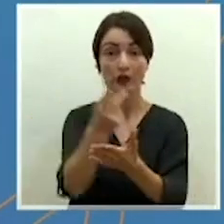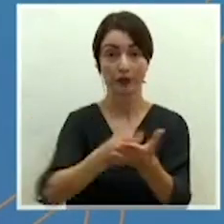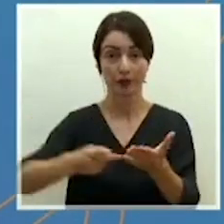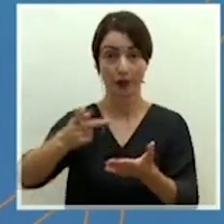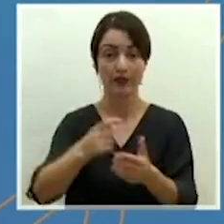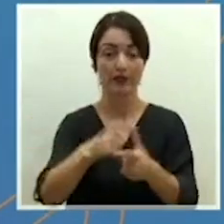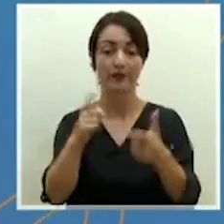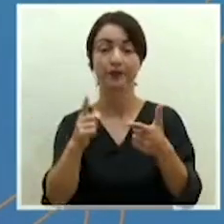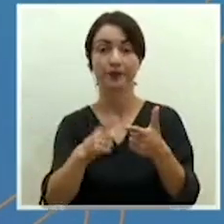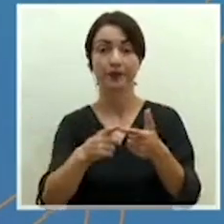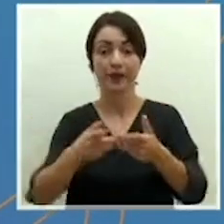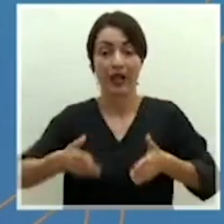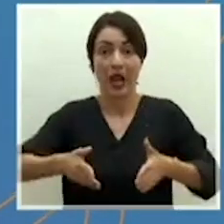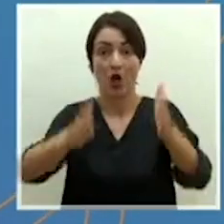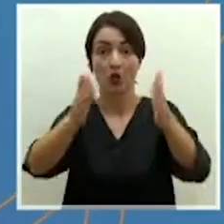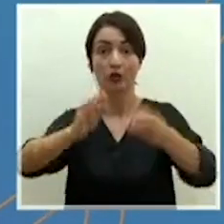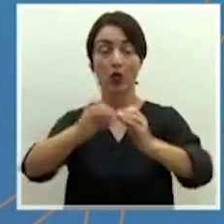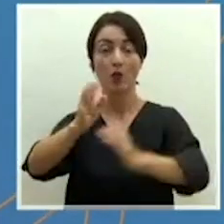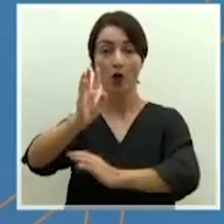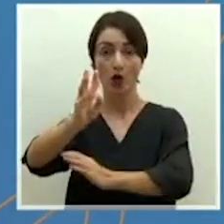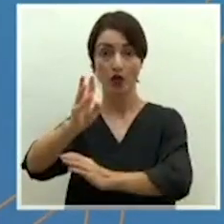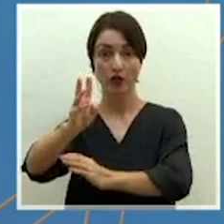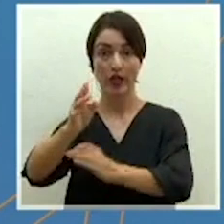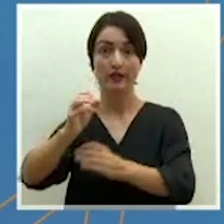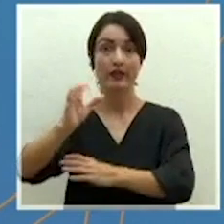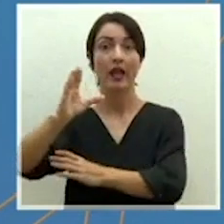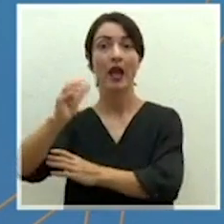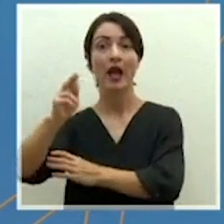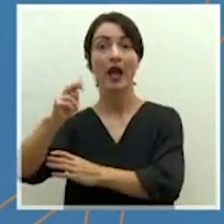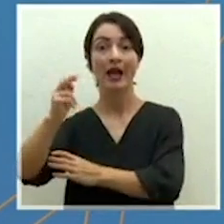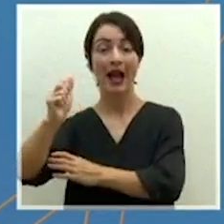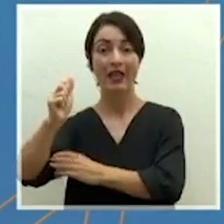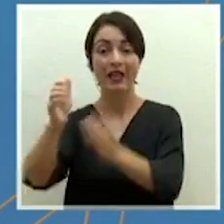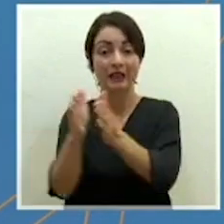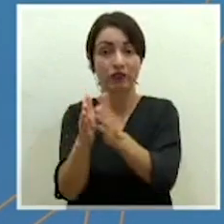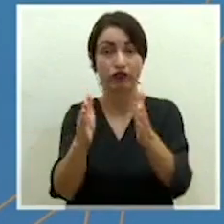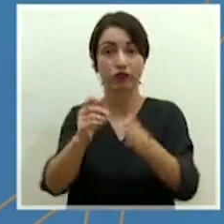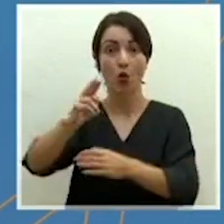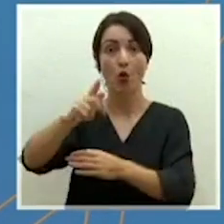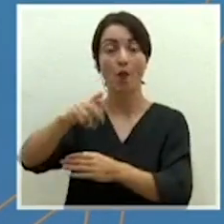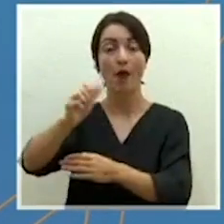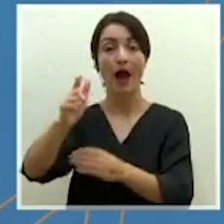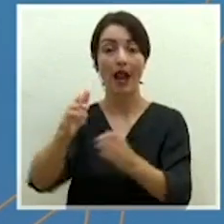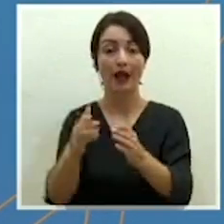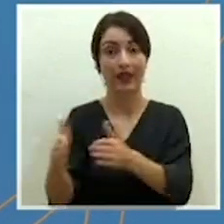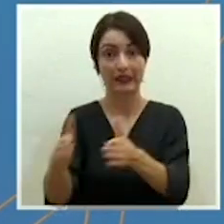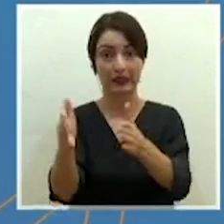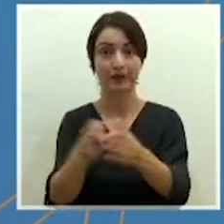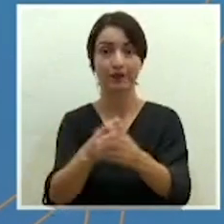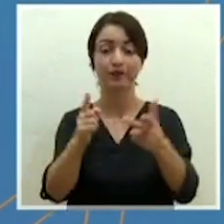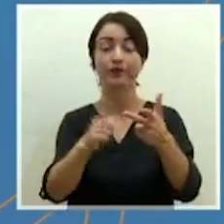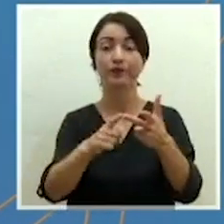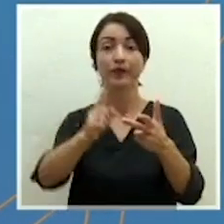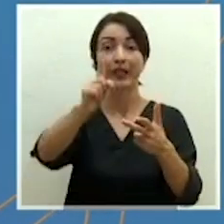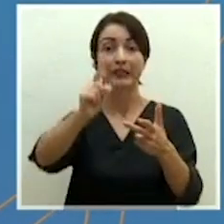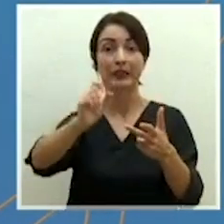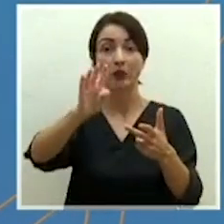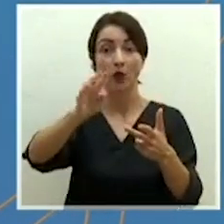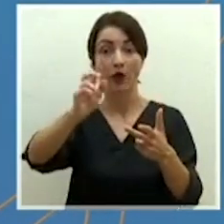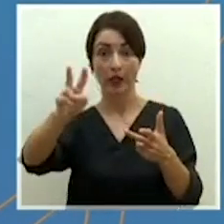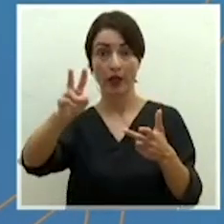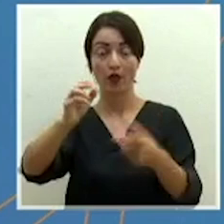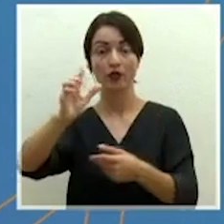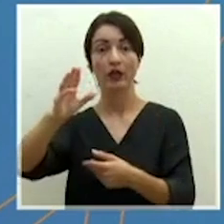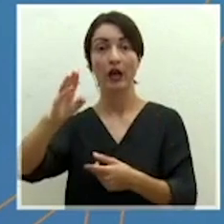La ruta 6, que va entre Cañas y Upala. La ruta 142,